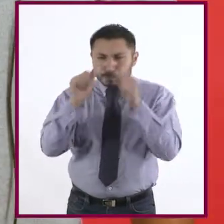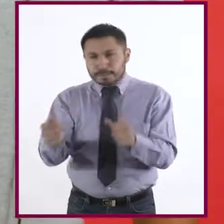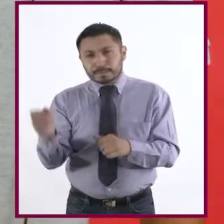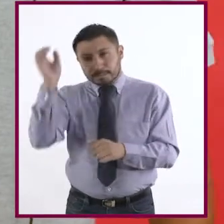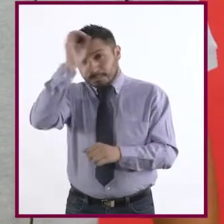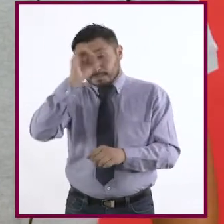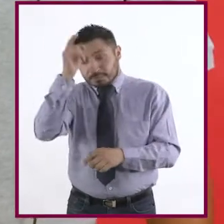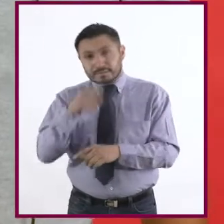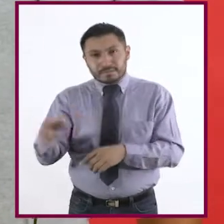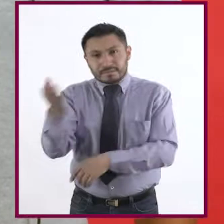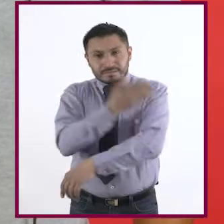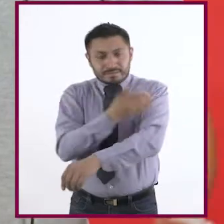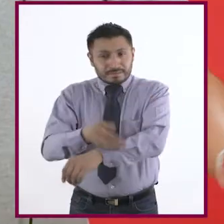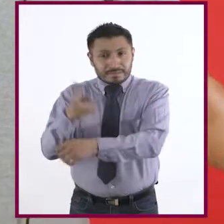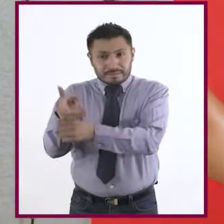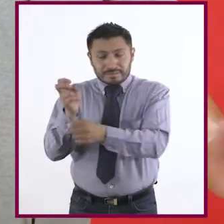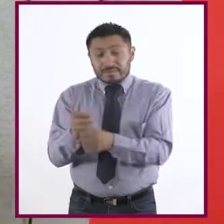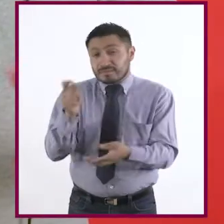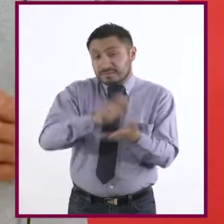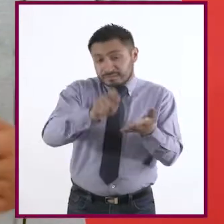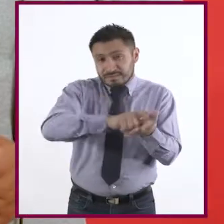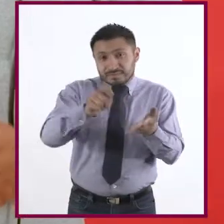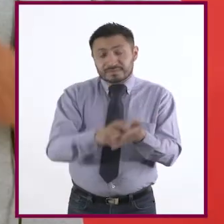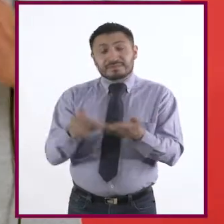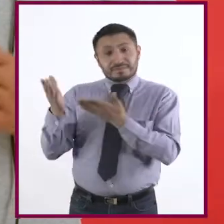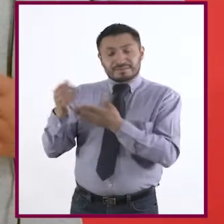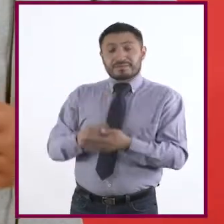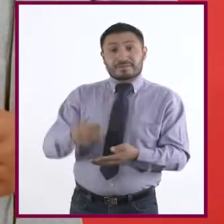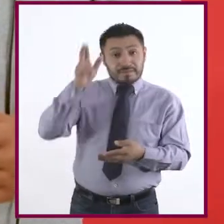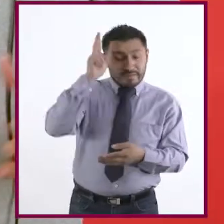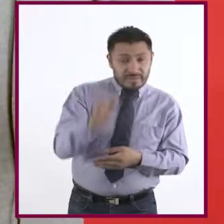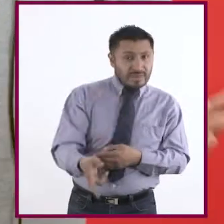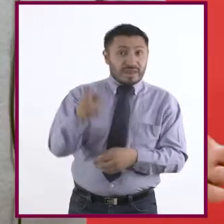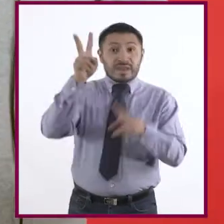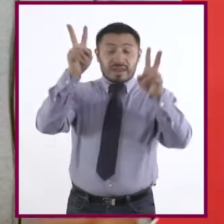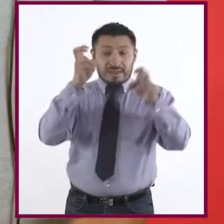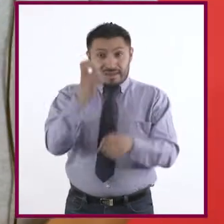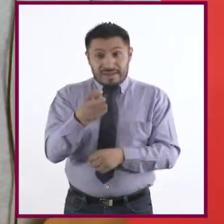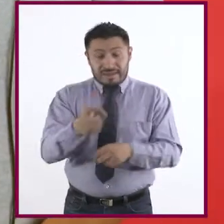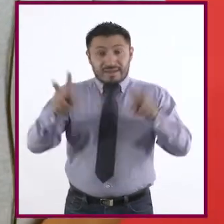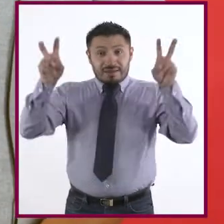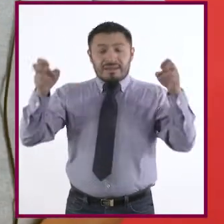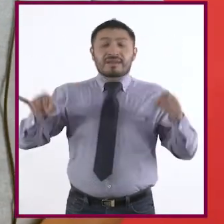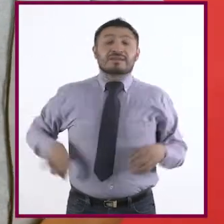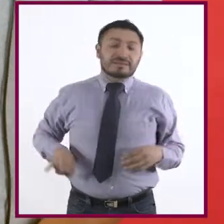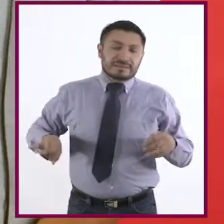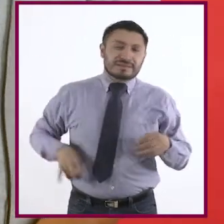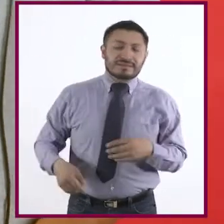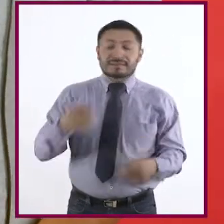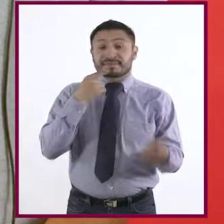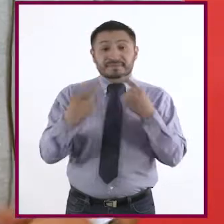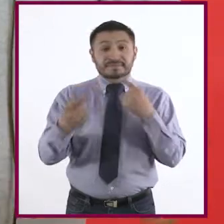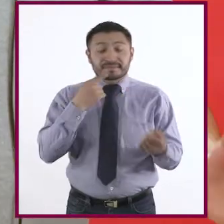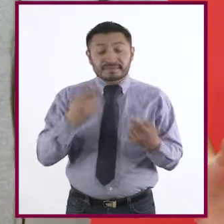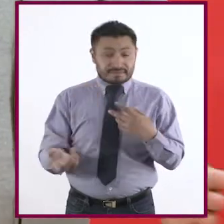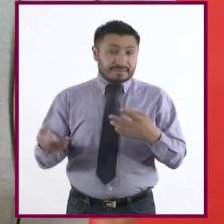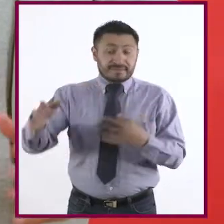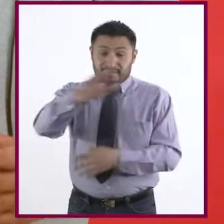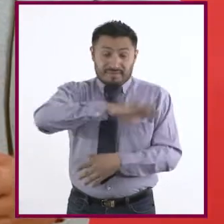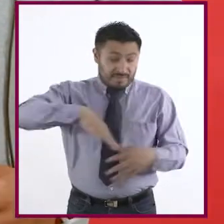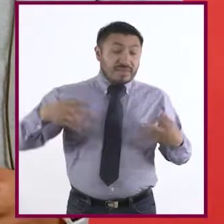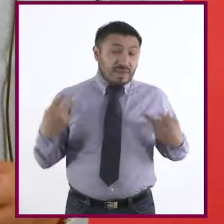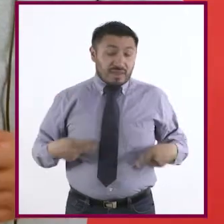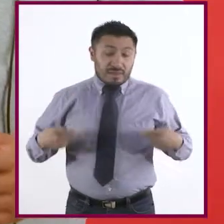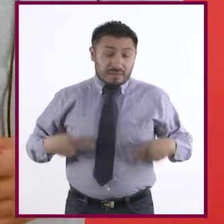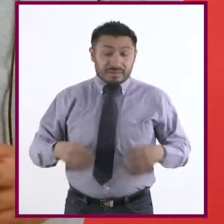mesa. Hola Shadani, un tema por demás necesario que debemos analizar y debatir entre nuestros conocidos y conocidas. Yo estoy más que